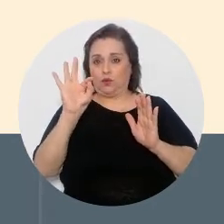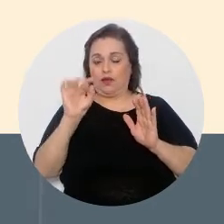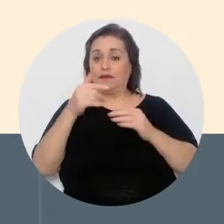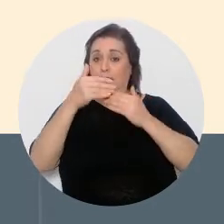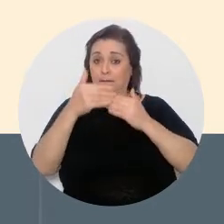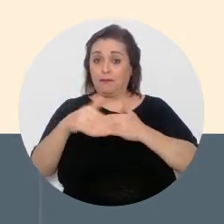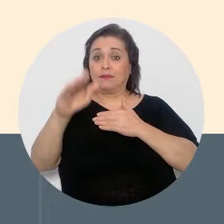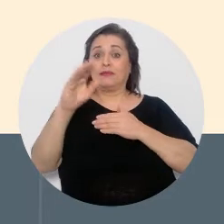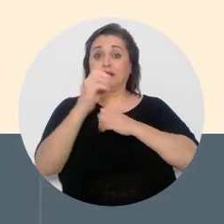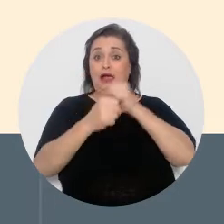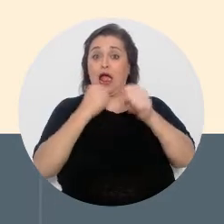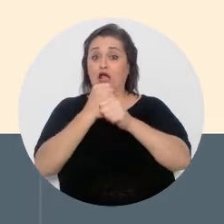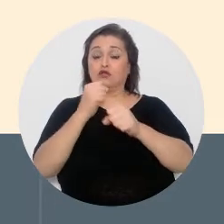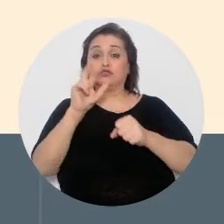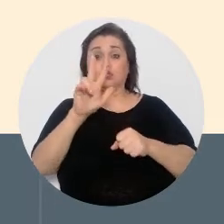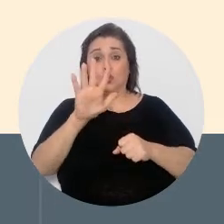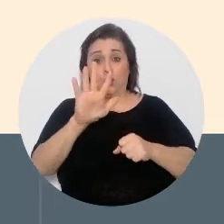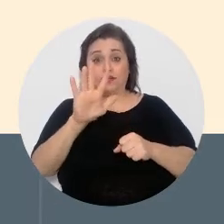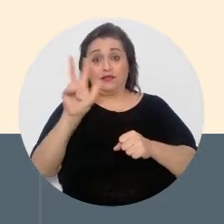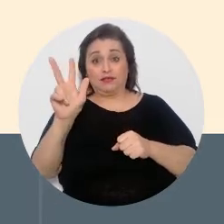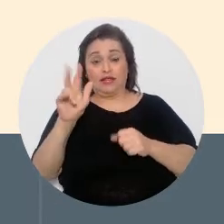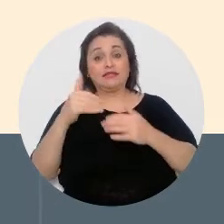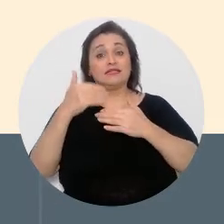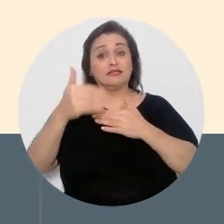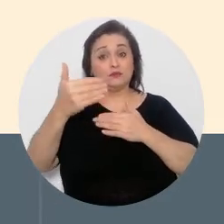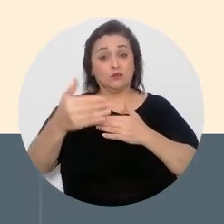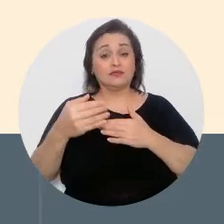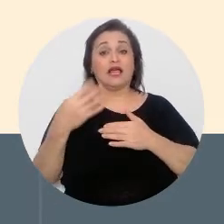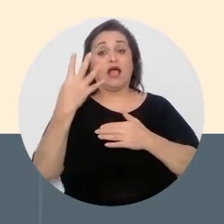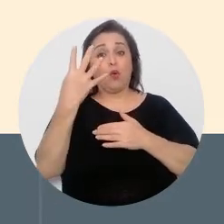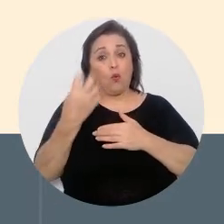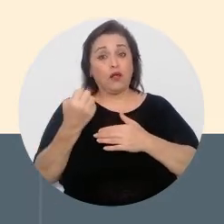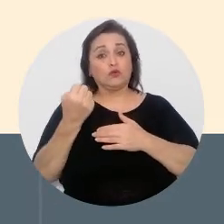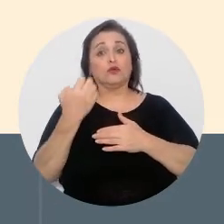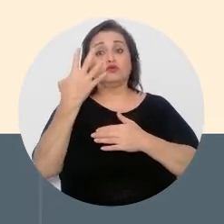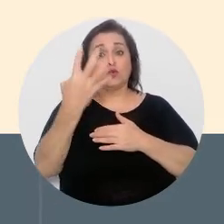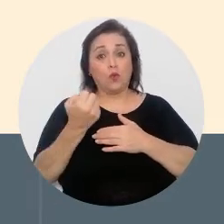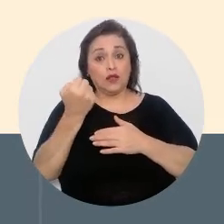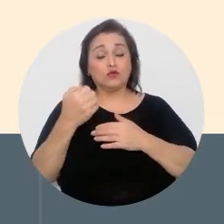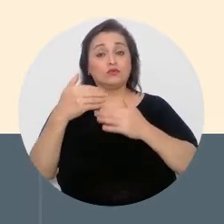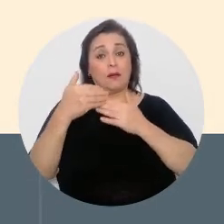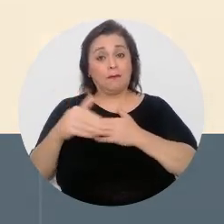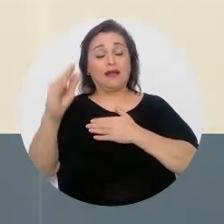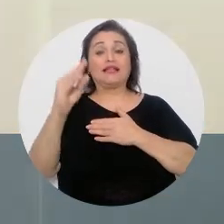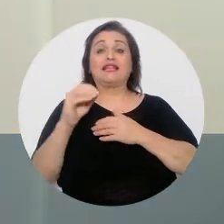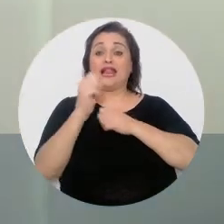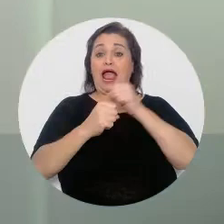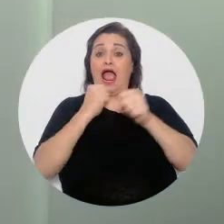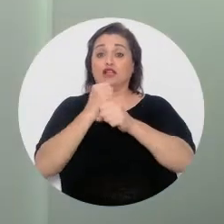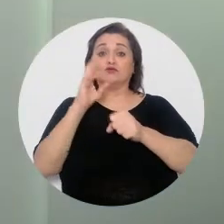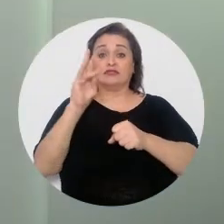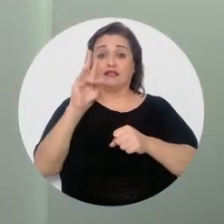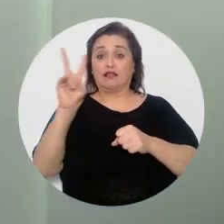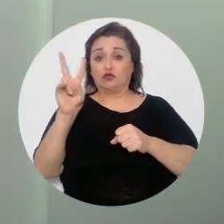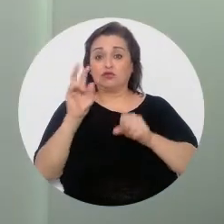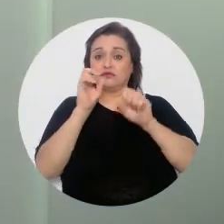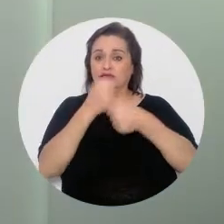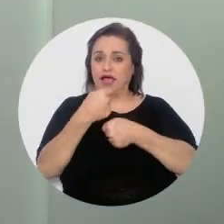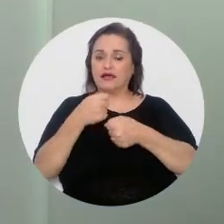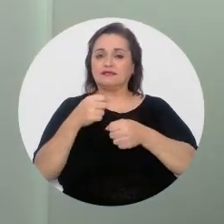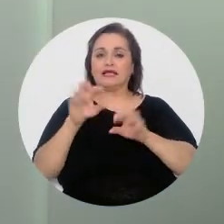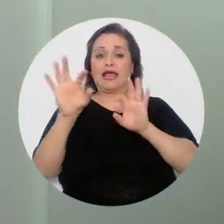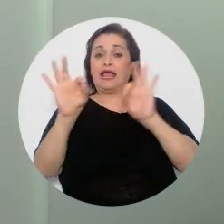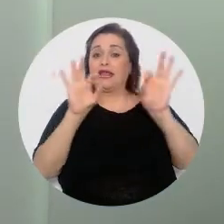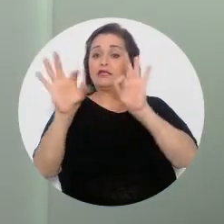a partir de ahí, desde el año 53 y posteriormente, cada 4 años a partir del año 62, se han realizado